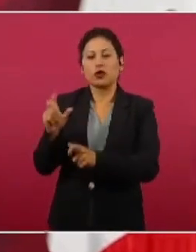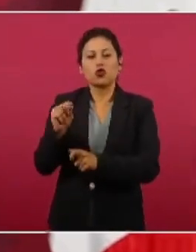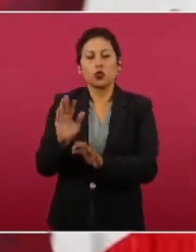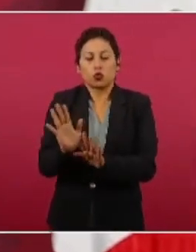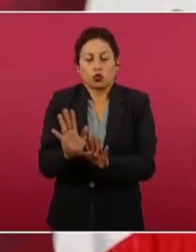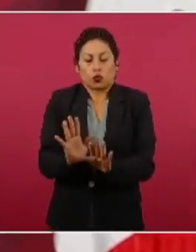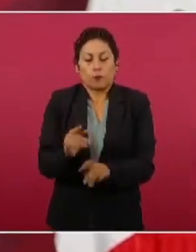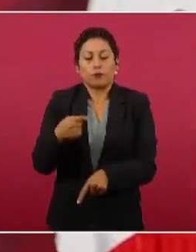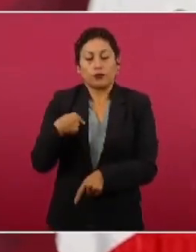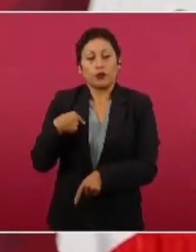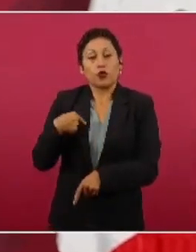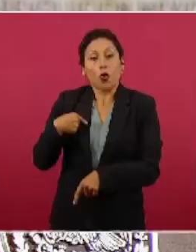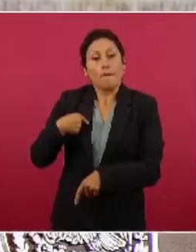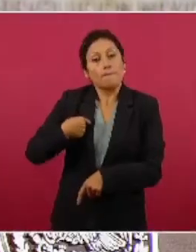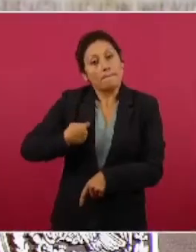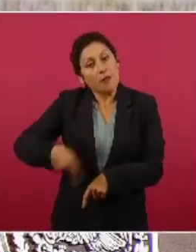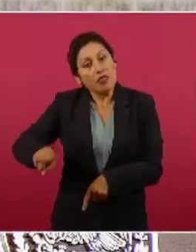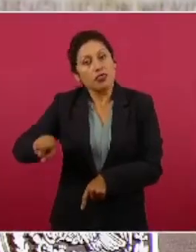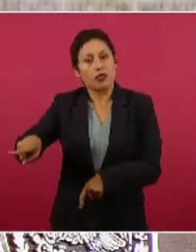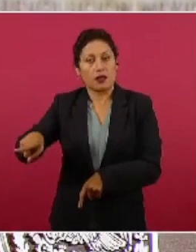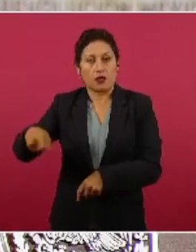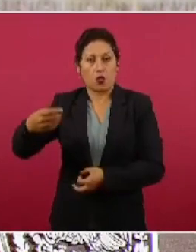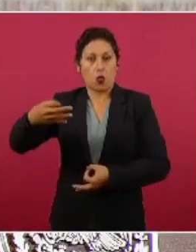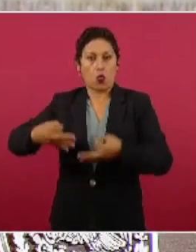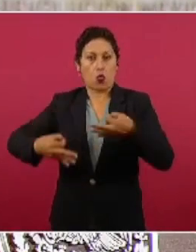que se va a hacer cargo de todo.